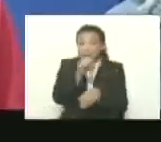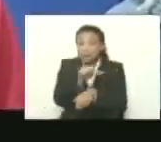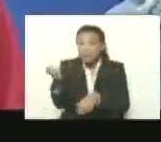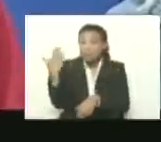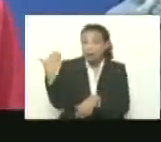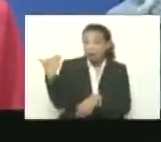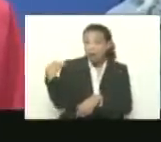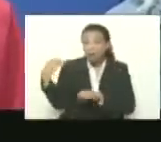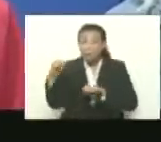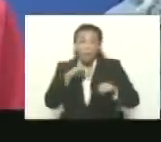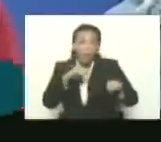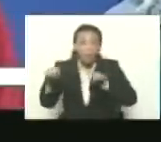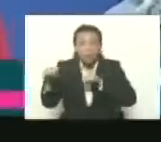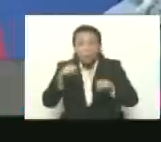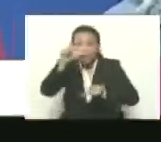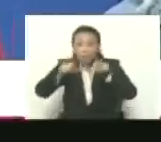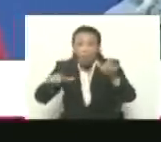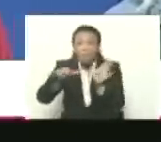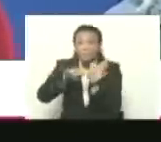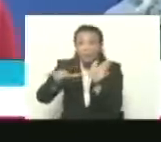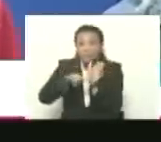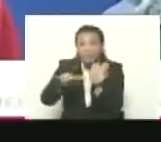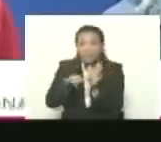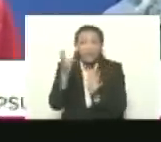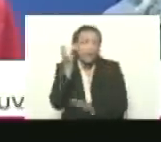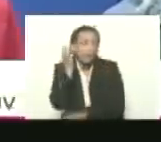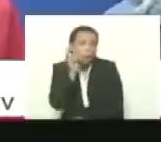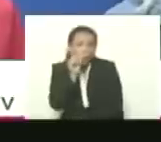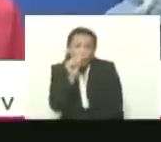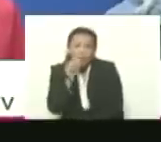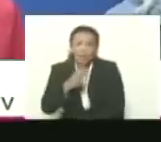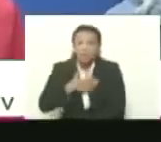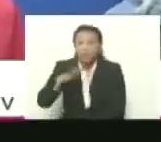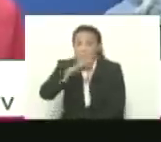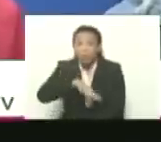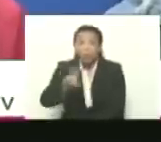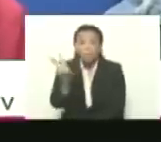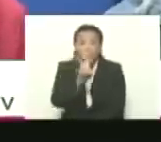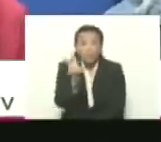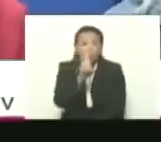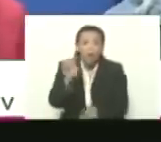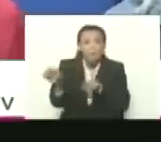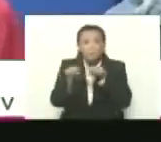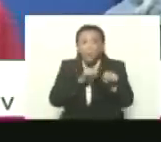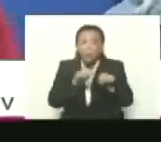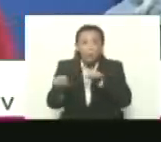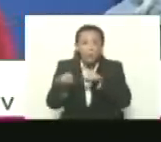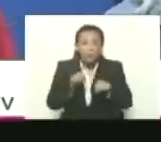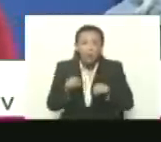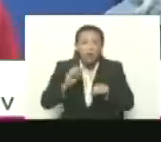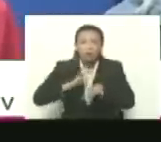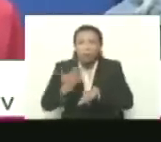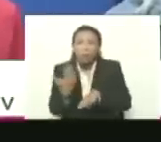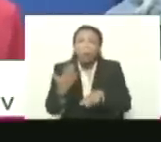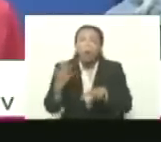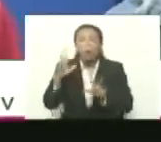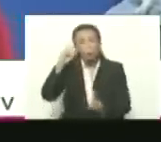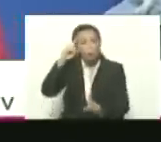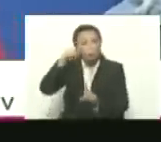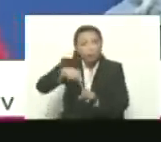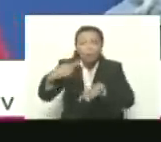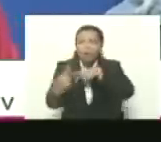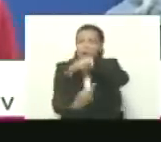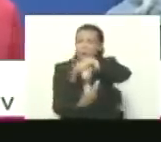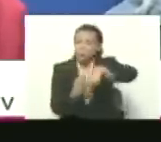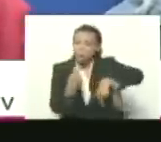pueblo movilizado, ¿no? Son los vecinos, las vecinas de nuestro país que se están movilizando, bueno, con causa revolucionaria,